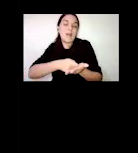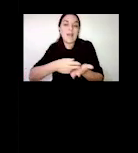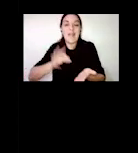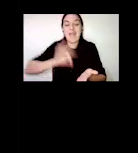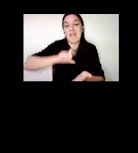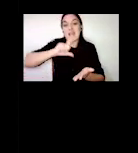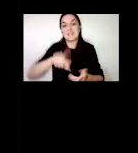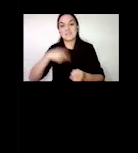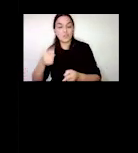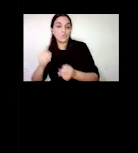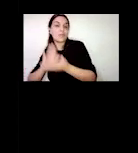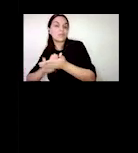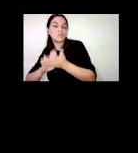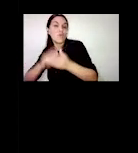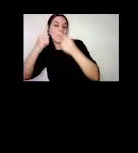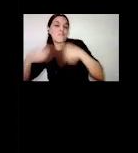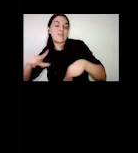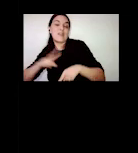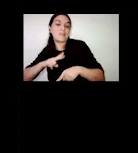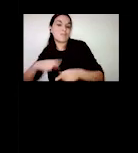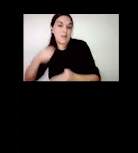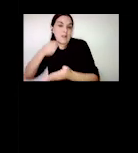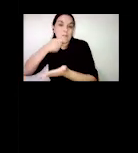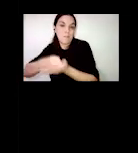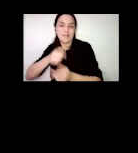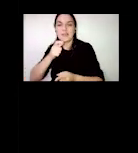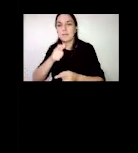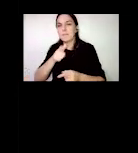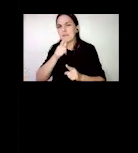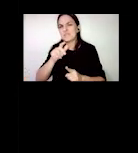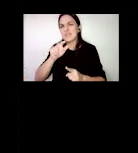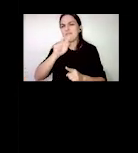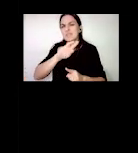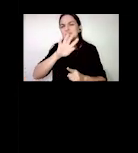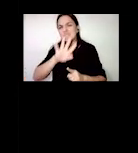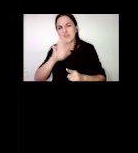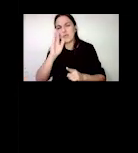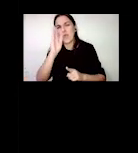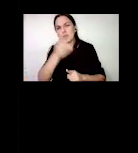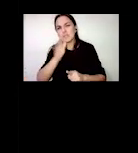contra bienes personales. Así que creo que es el 25, si no recuerdo, 25 y 45.